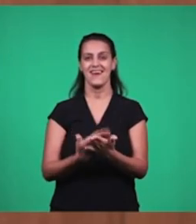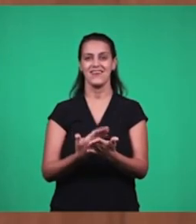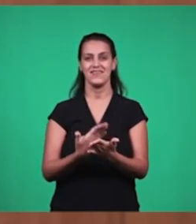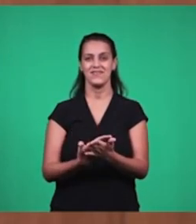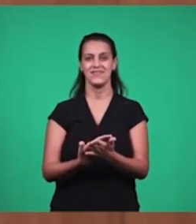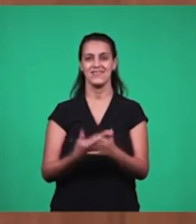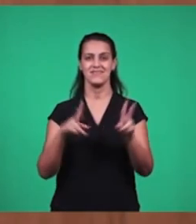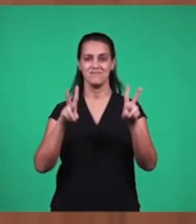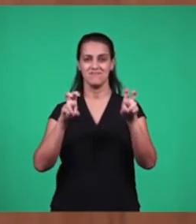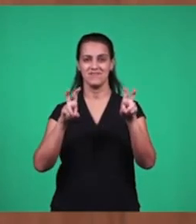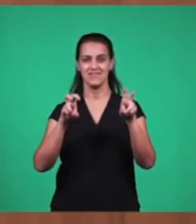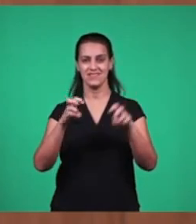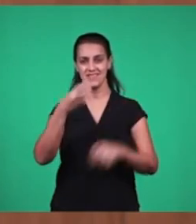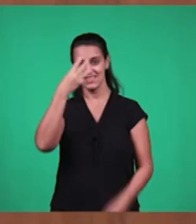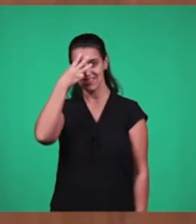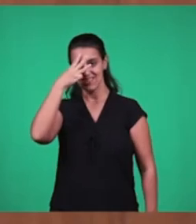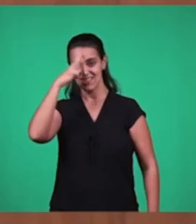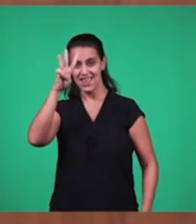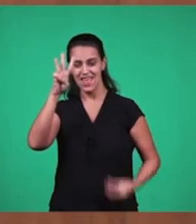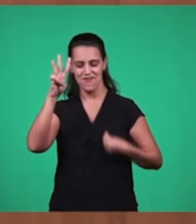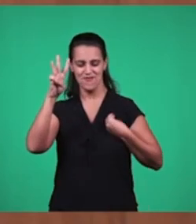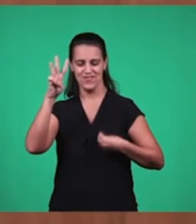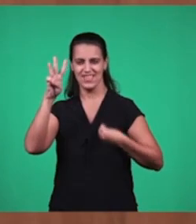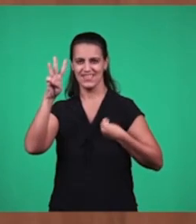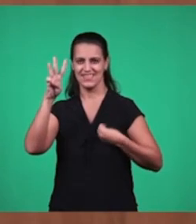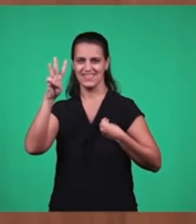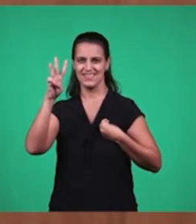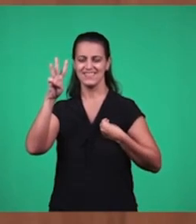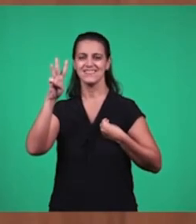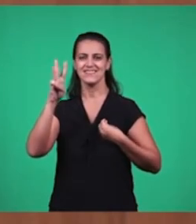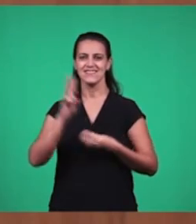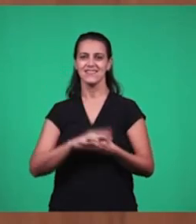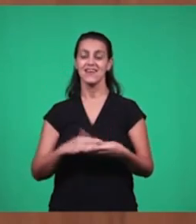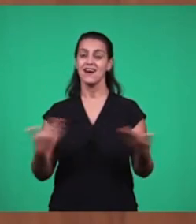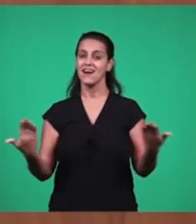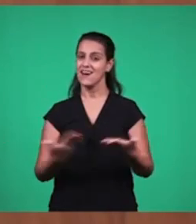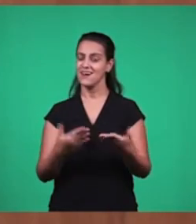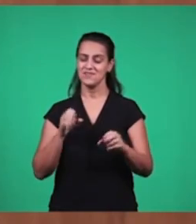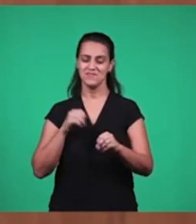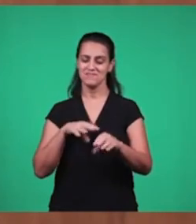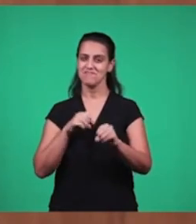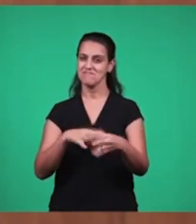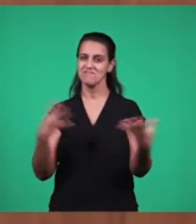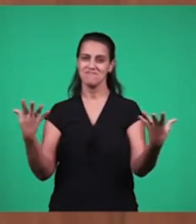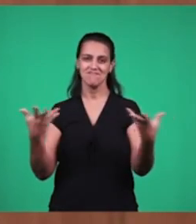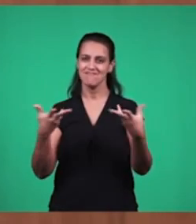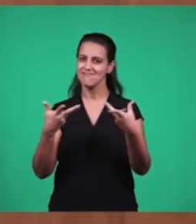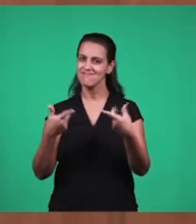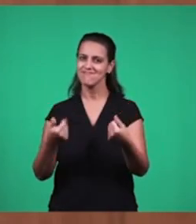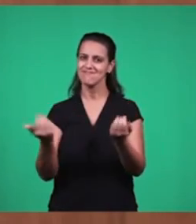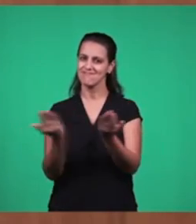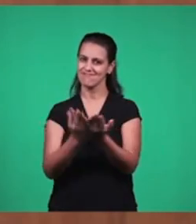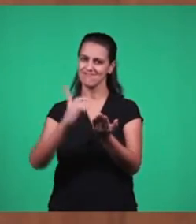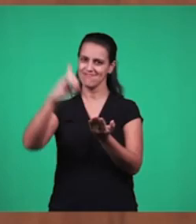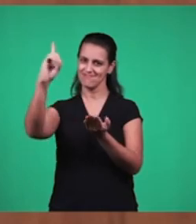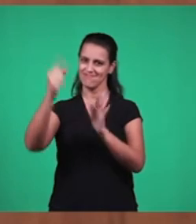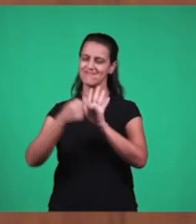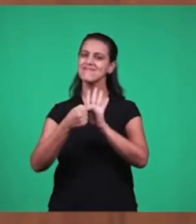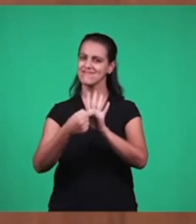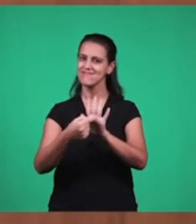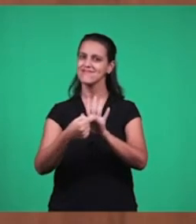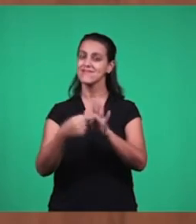clase sobre la vida en el tercer día. Esta es una enseñanza maravillosa en la palabra de